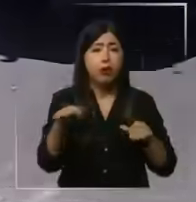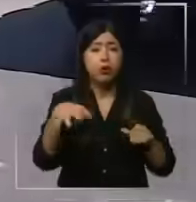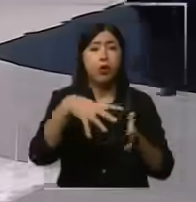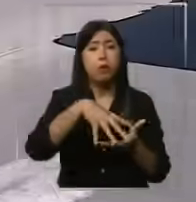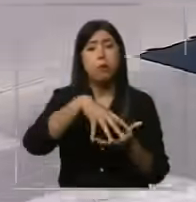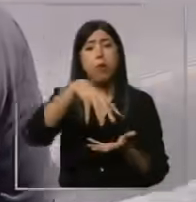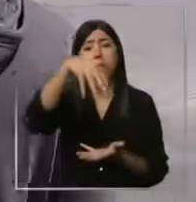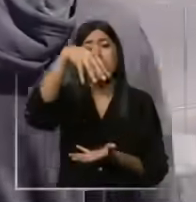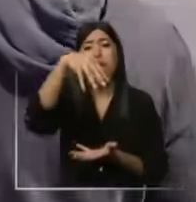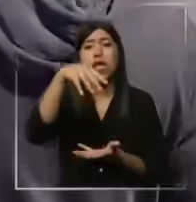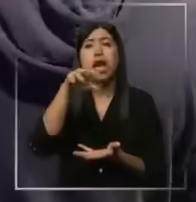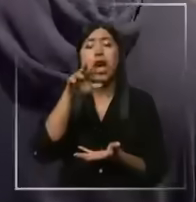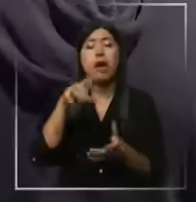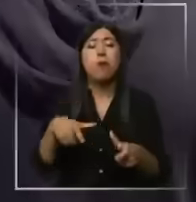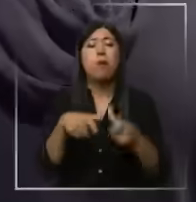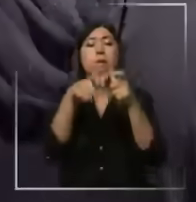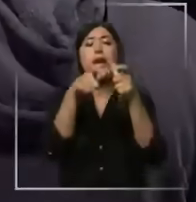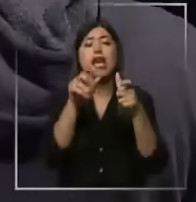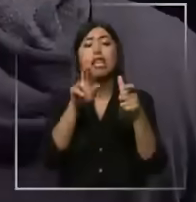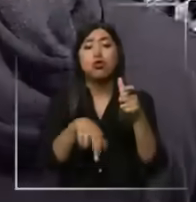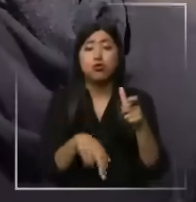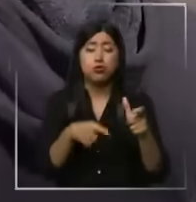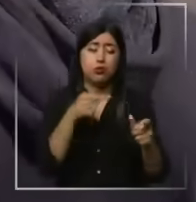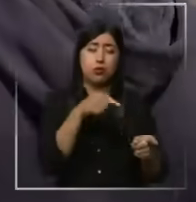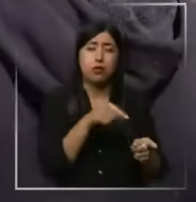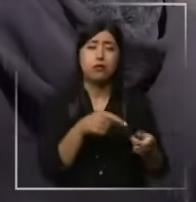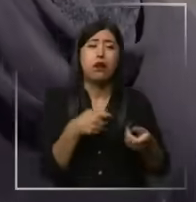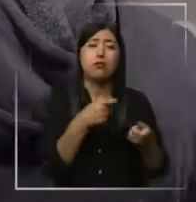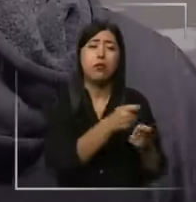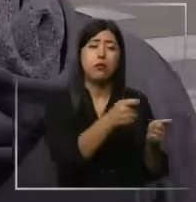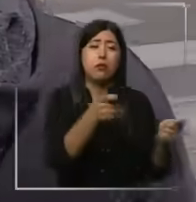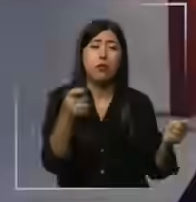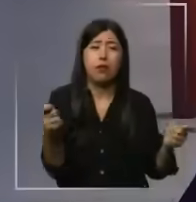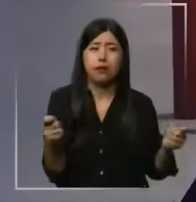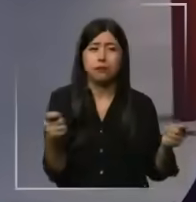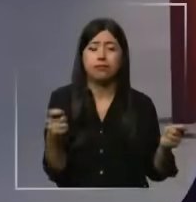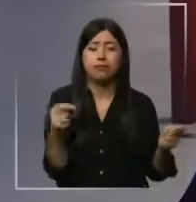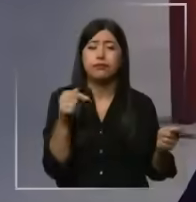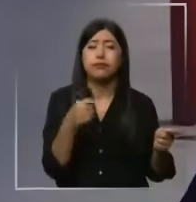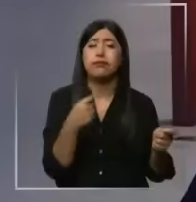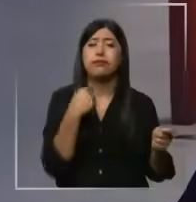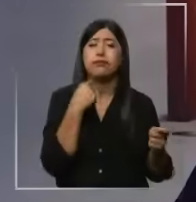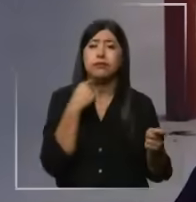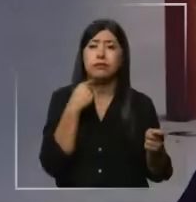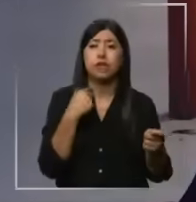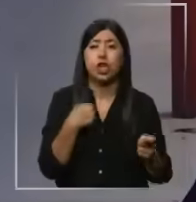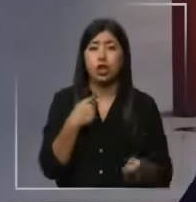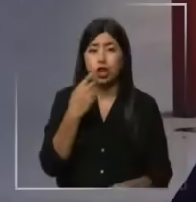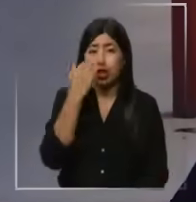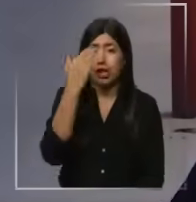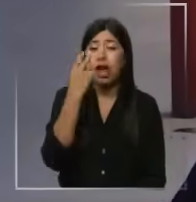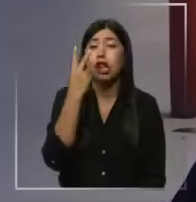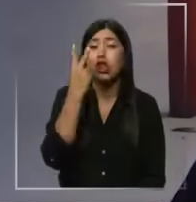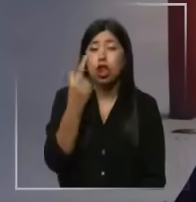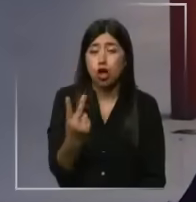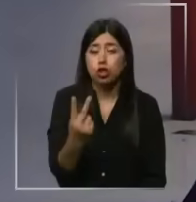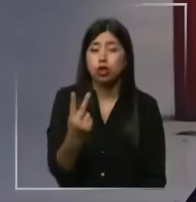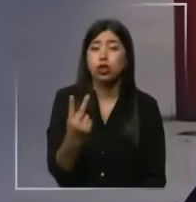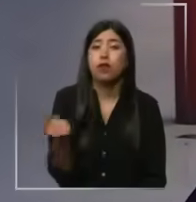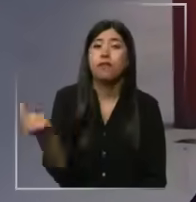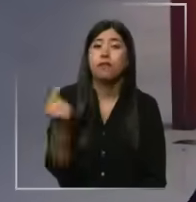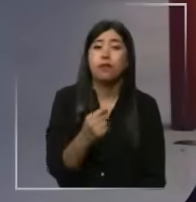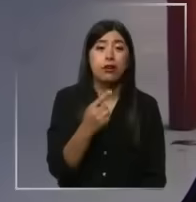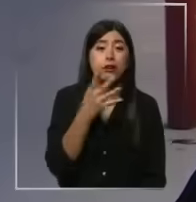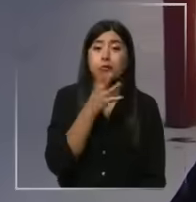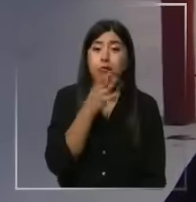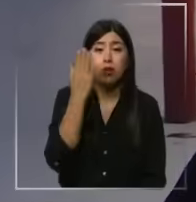Sur, uno de los sectores más devastados con los incendios forestales. Yo el día 2 vine para acá porque no tenía señales